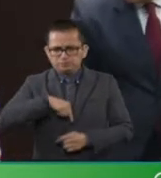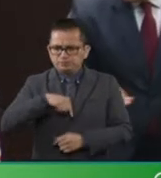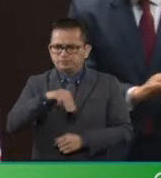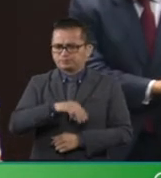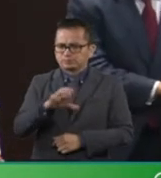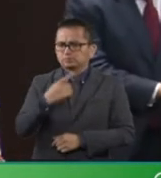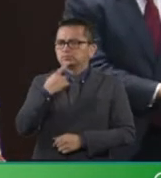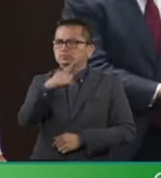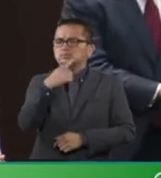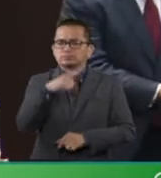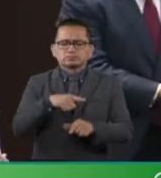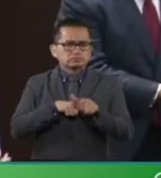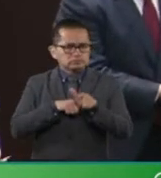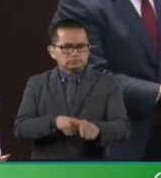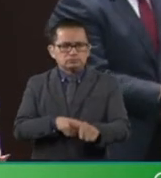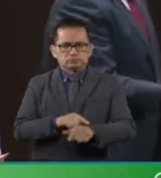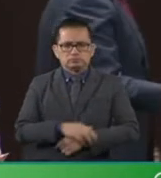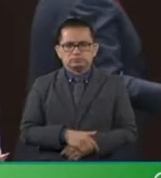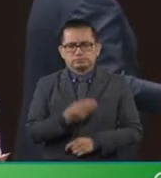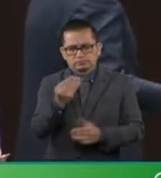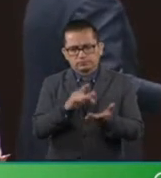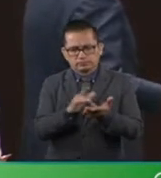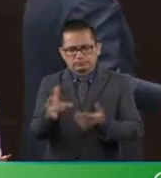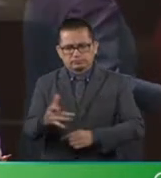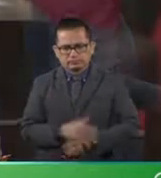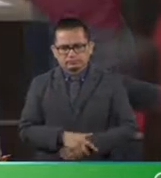voz Muchas gracias gracias diputada